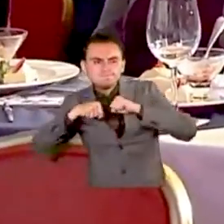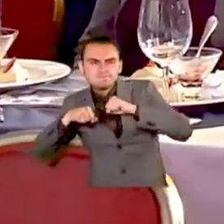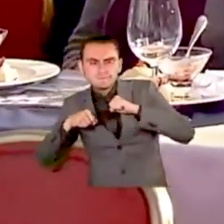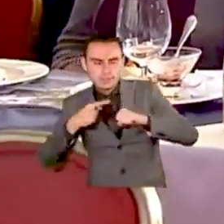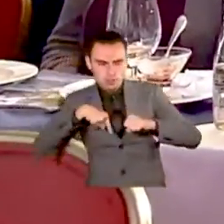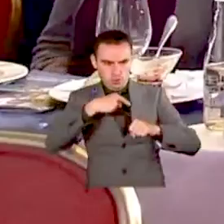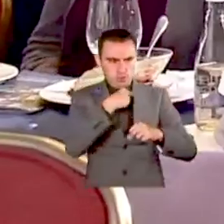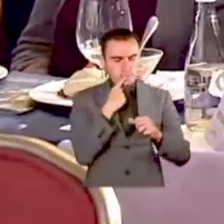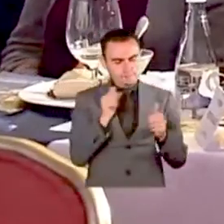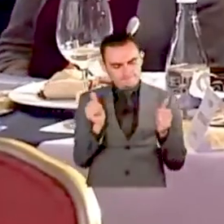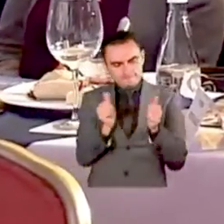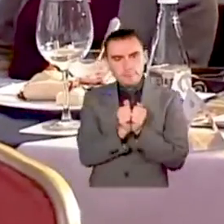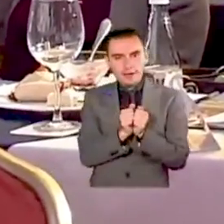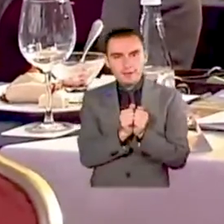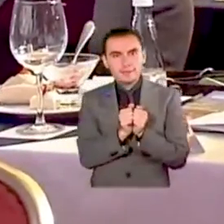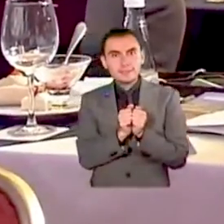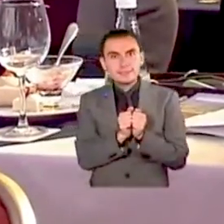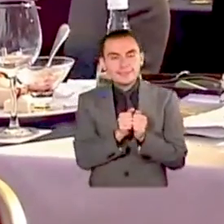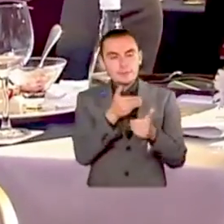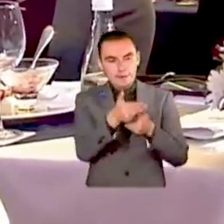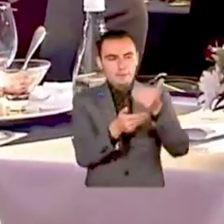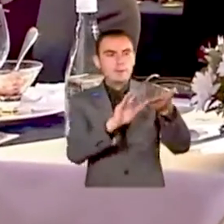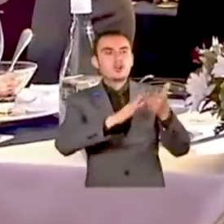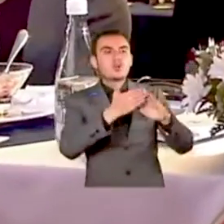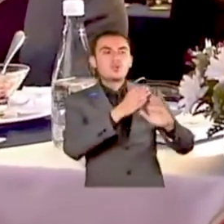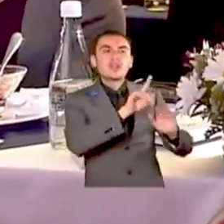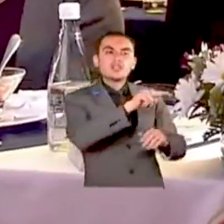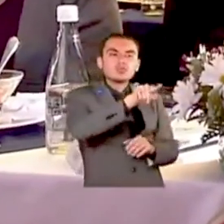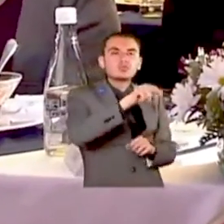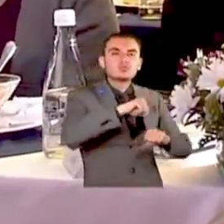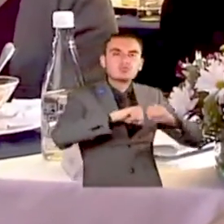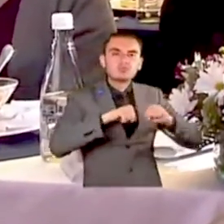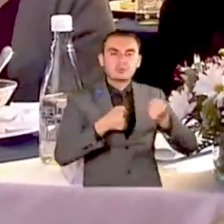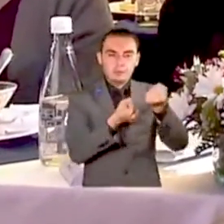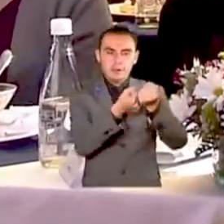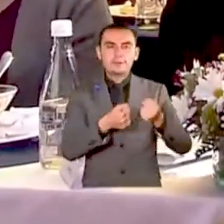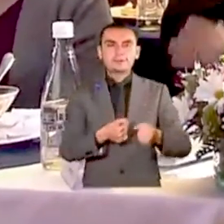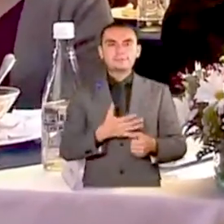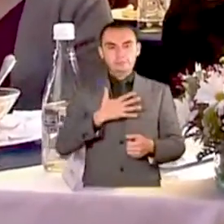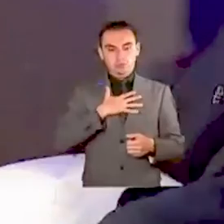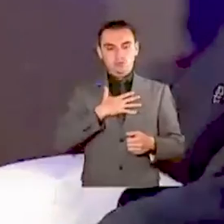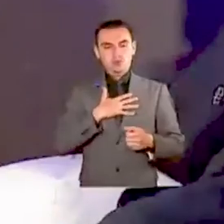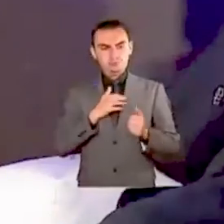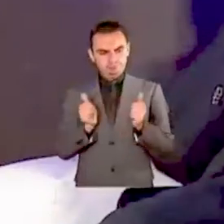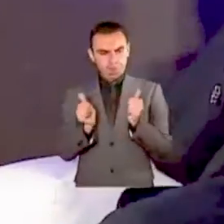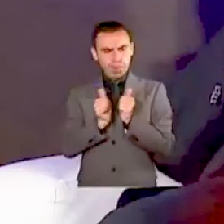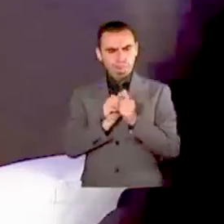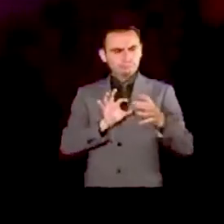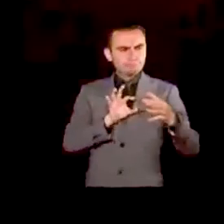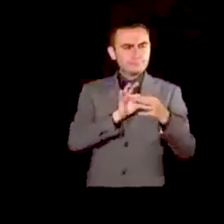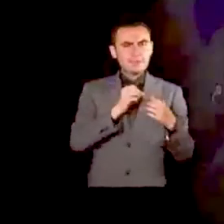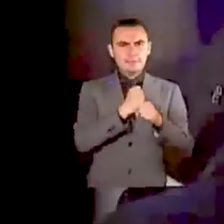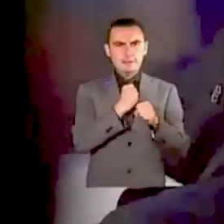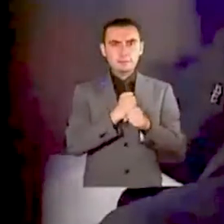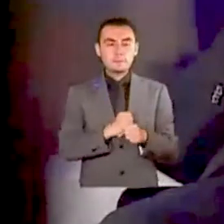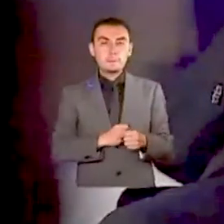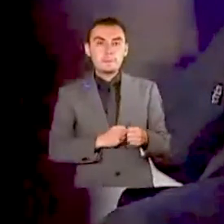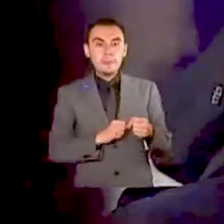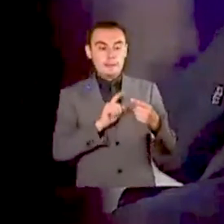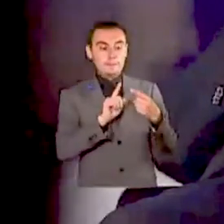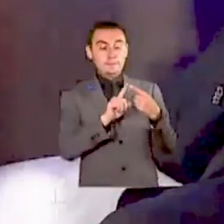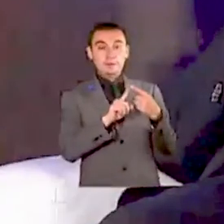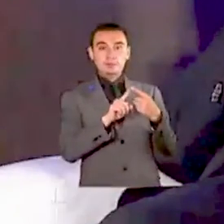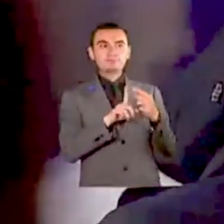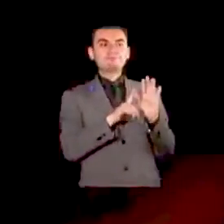sus representantes en cada una de las comunidades de los municipios. Con ellos estamos trabajando de la mano, primero para mostrarles